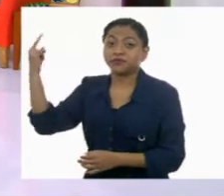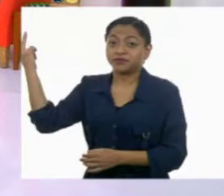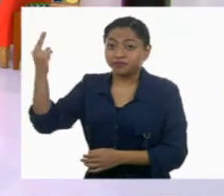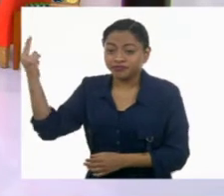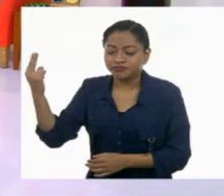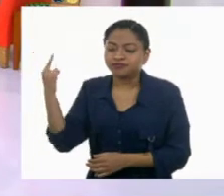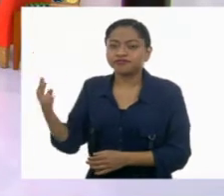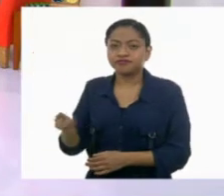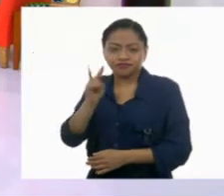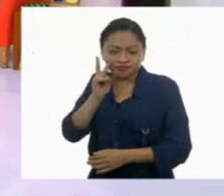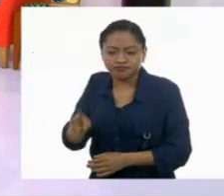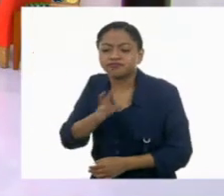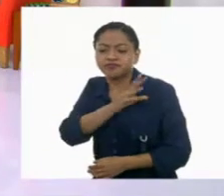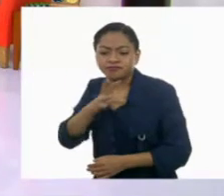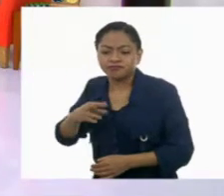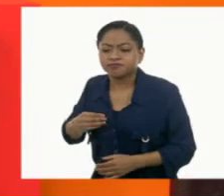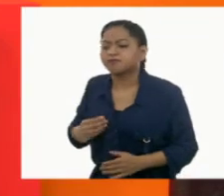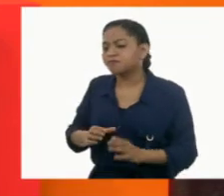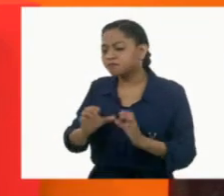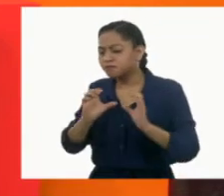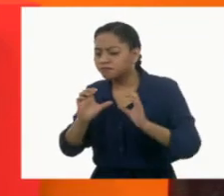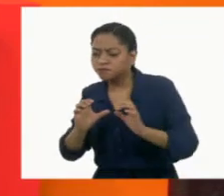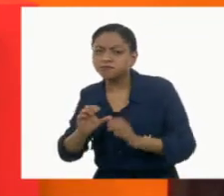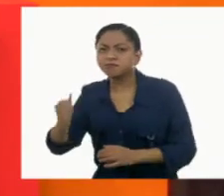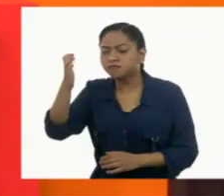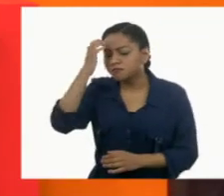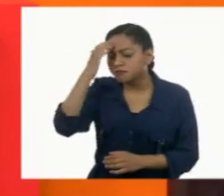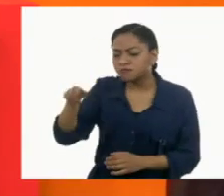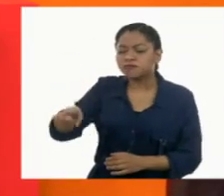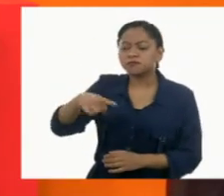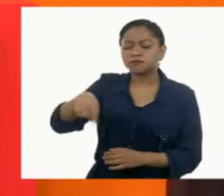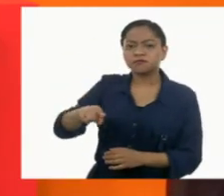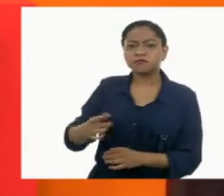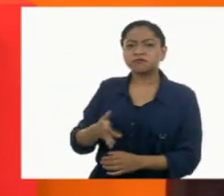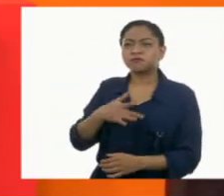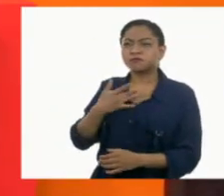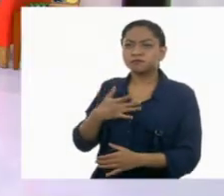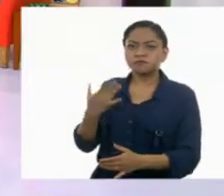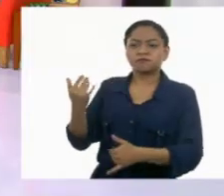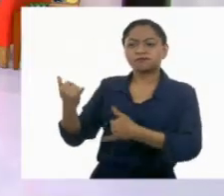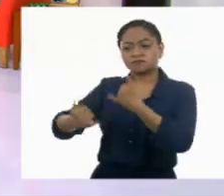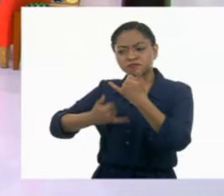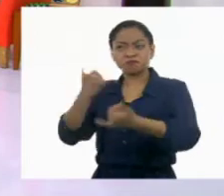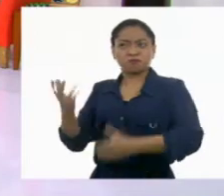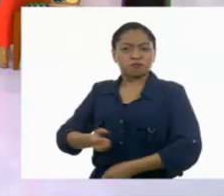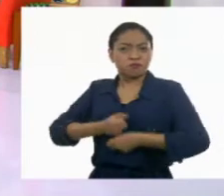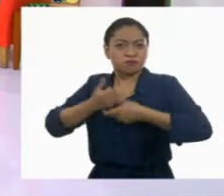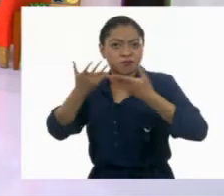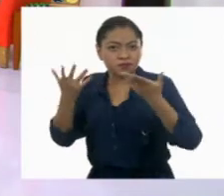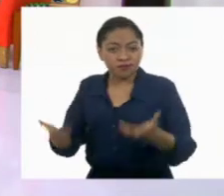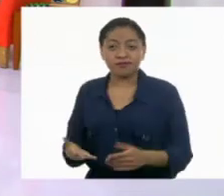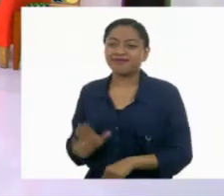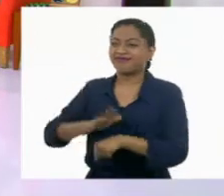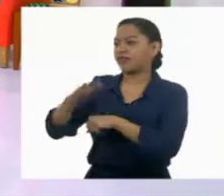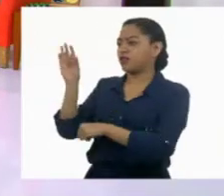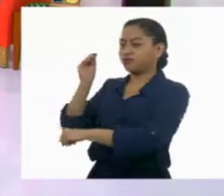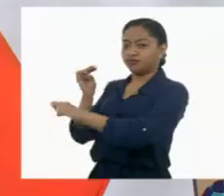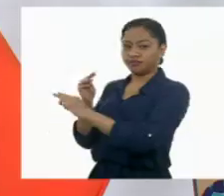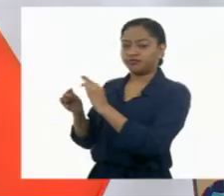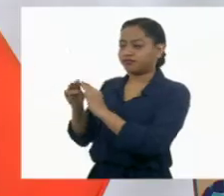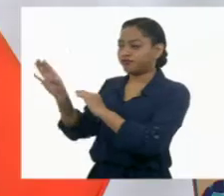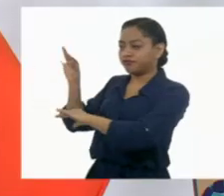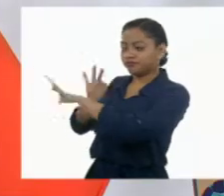de conocerlos, de darles esa libertad de que se puedan expresar a través del juego y vayan involucrando estos elementos que mencioné